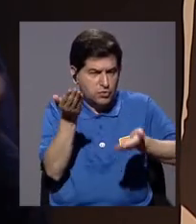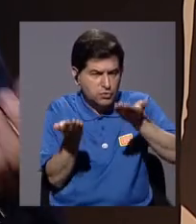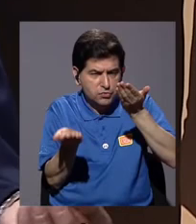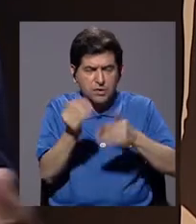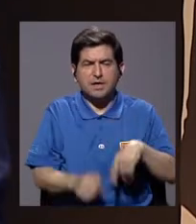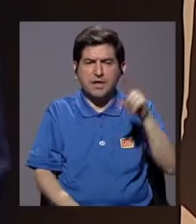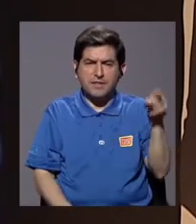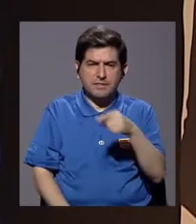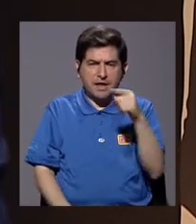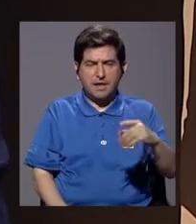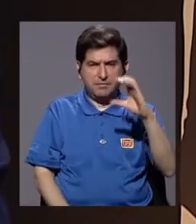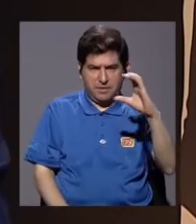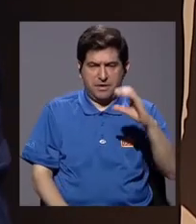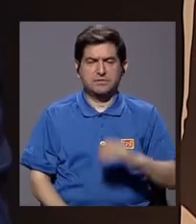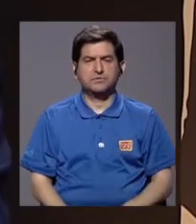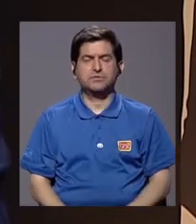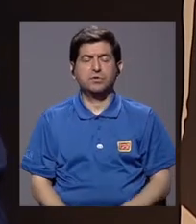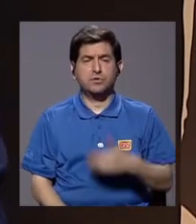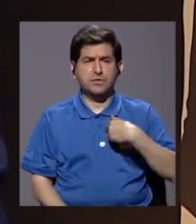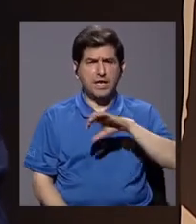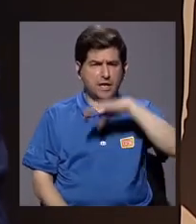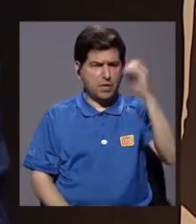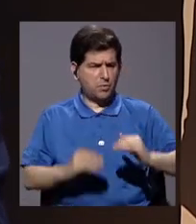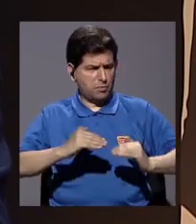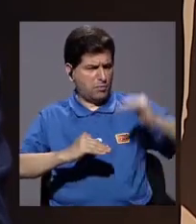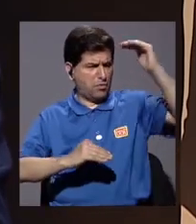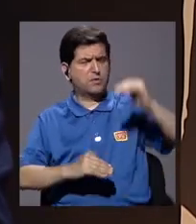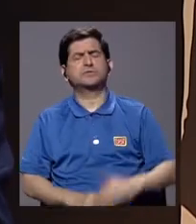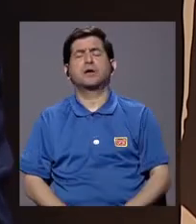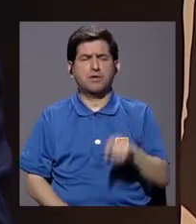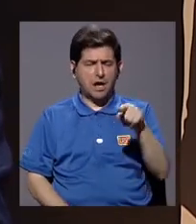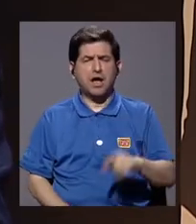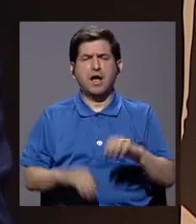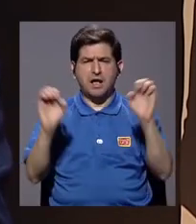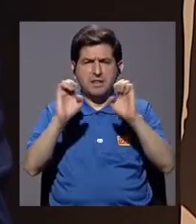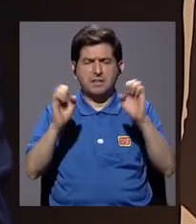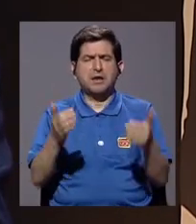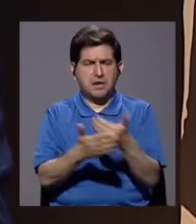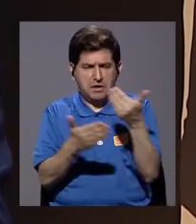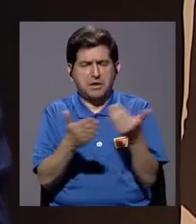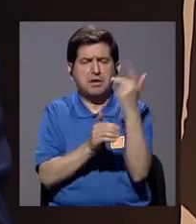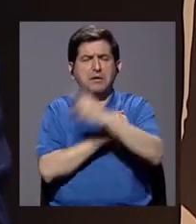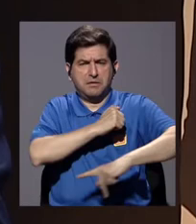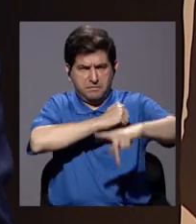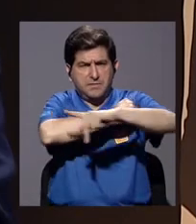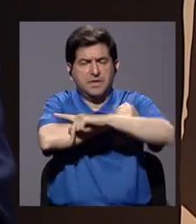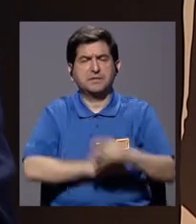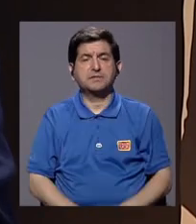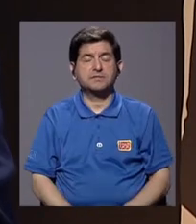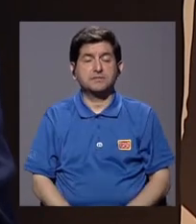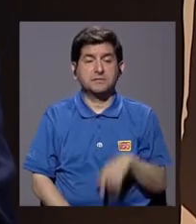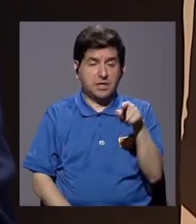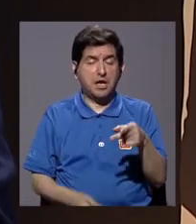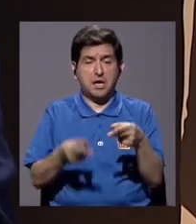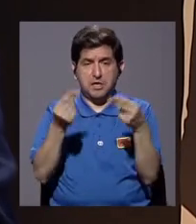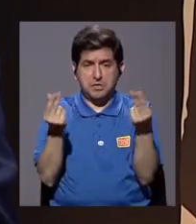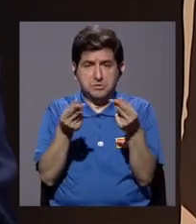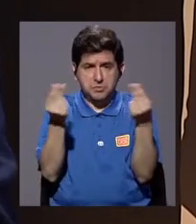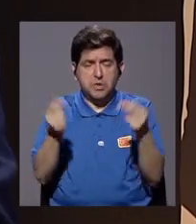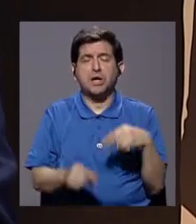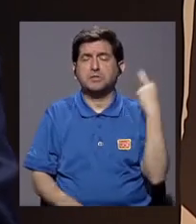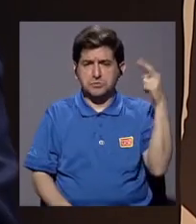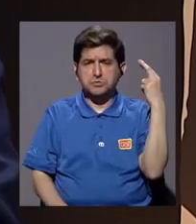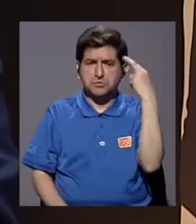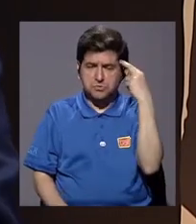de descarbonización, ya que tenemos un porcentaje muy elevado de fuentes renovables que se utilizan en el país con un costo